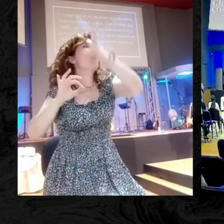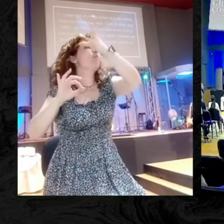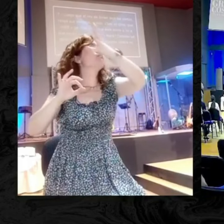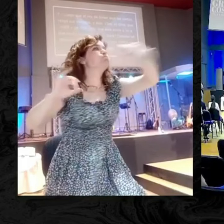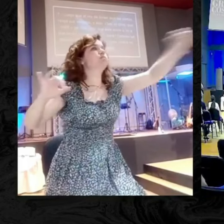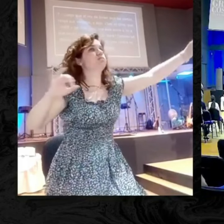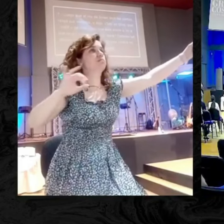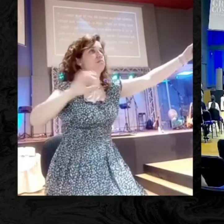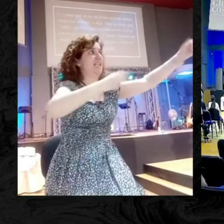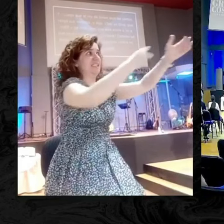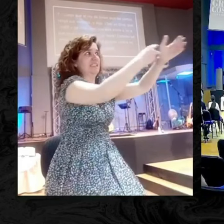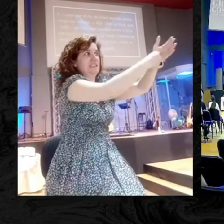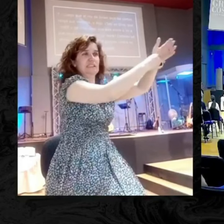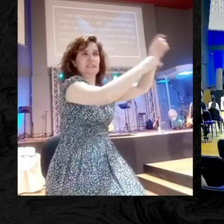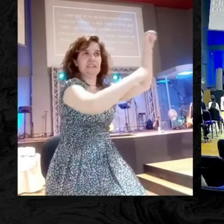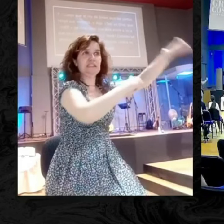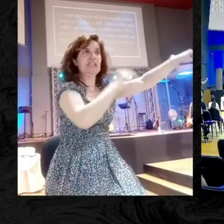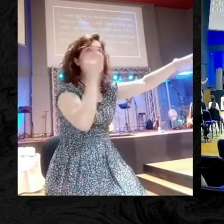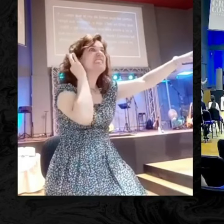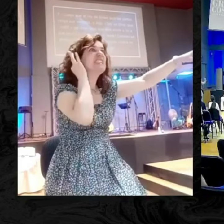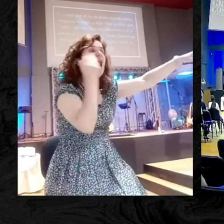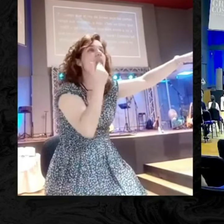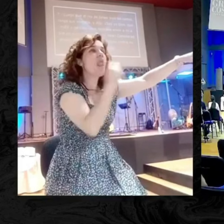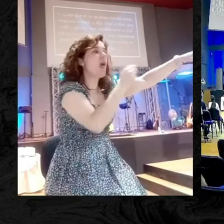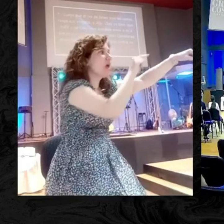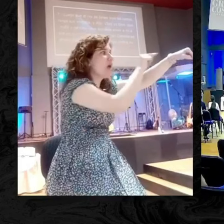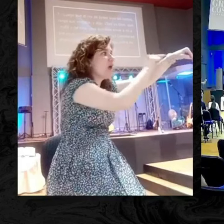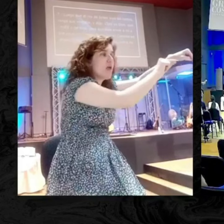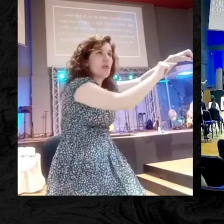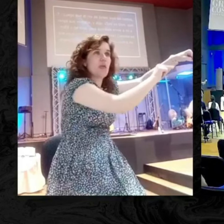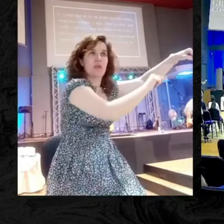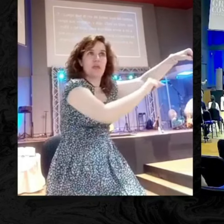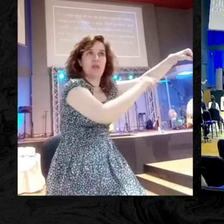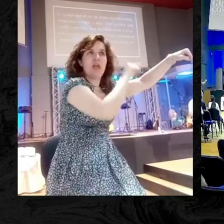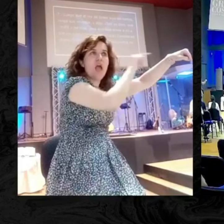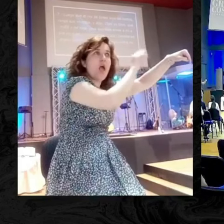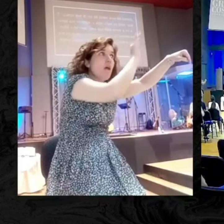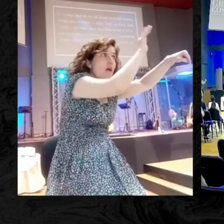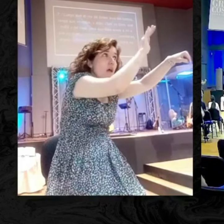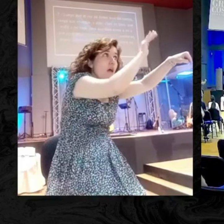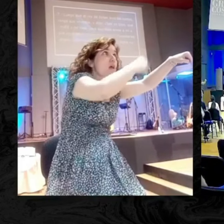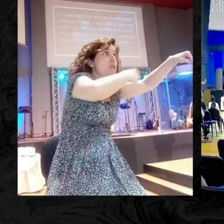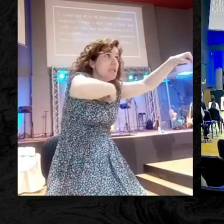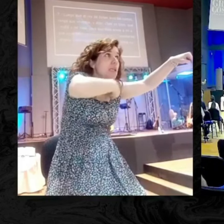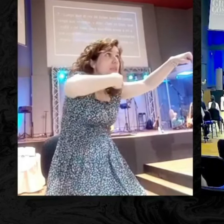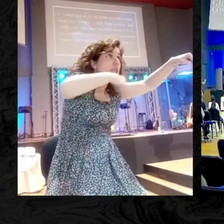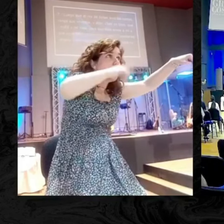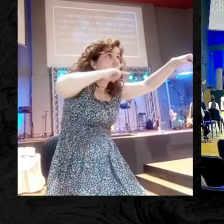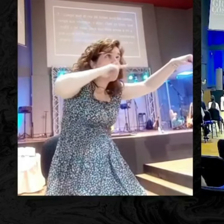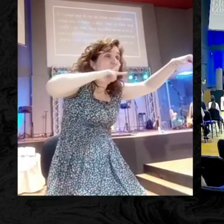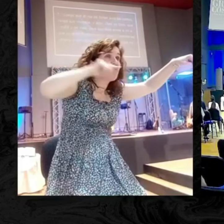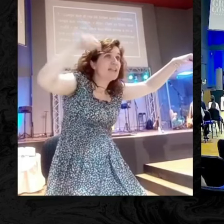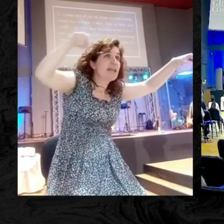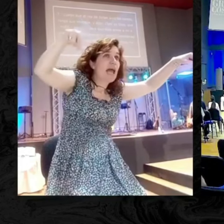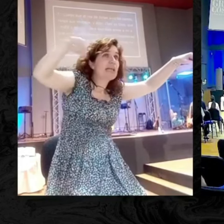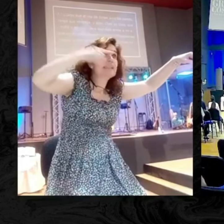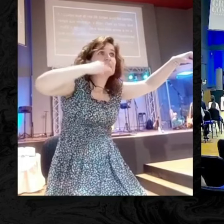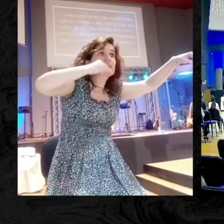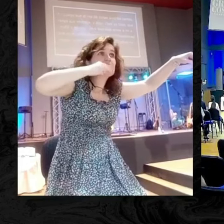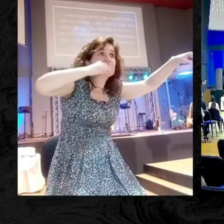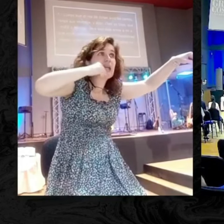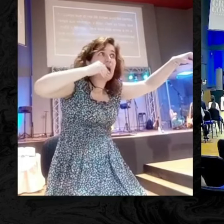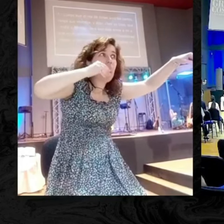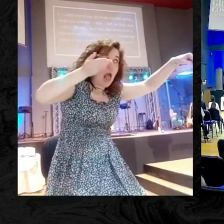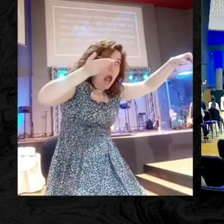siendo sus enemigos y que le habían llevado como esclava aprovecha este